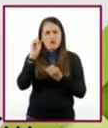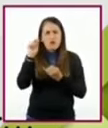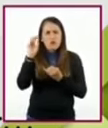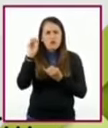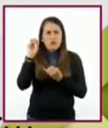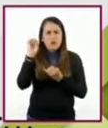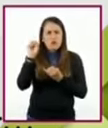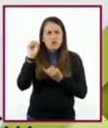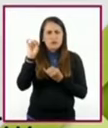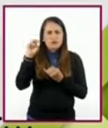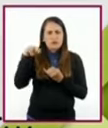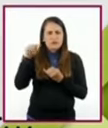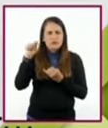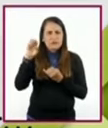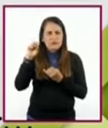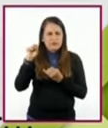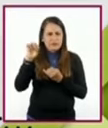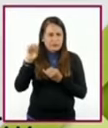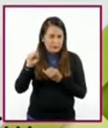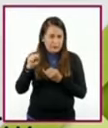qué ciclo nos referimos?